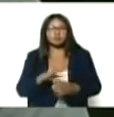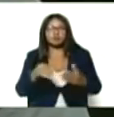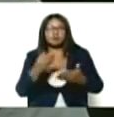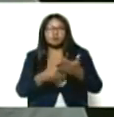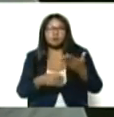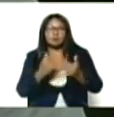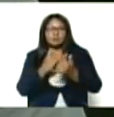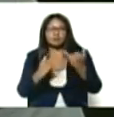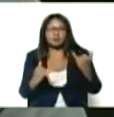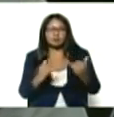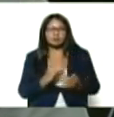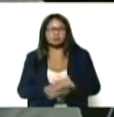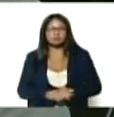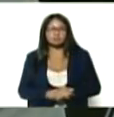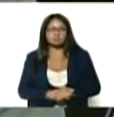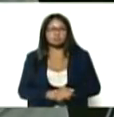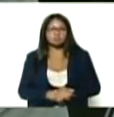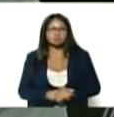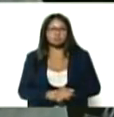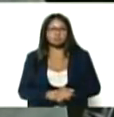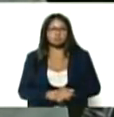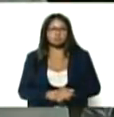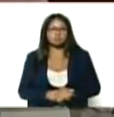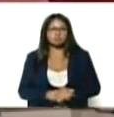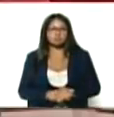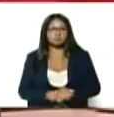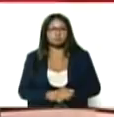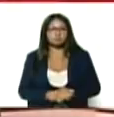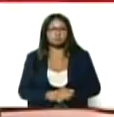documento final que nosotros